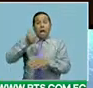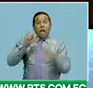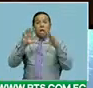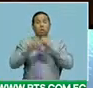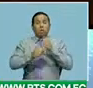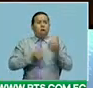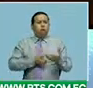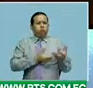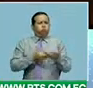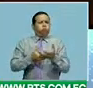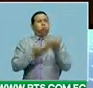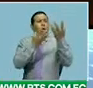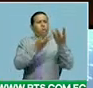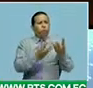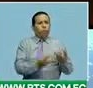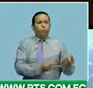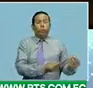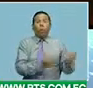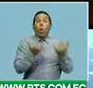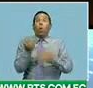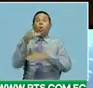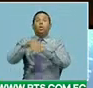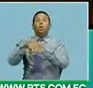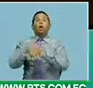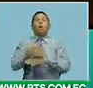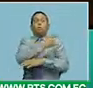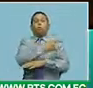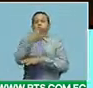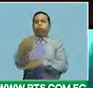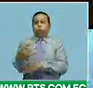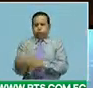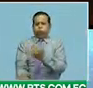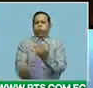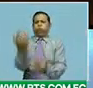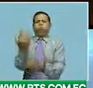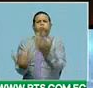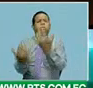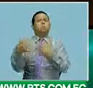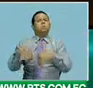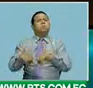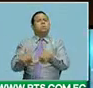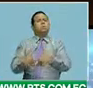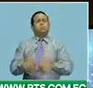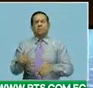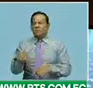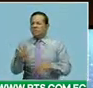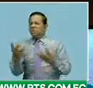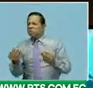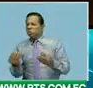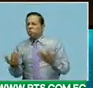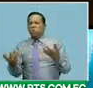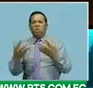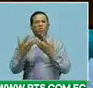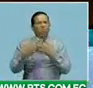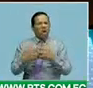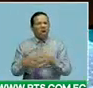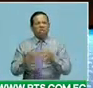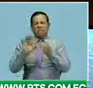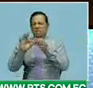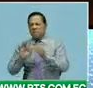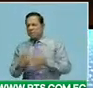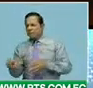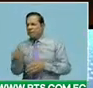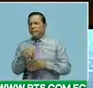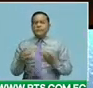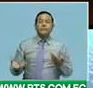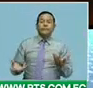madrugada. Esto fue ya en la tarde del día de hoy que se contaminó, donde están las bobinas, está la materia prima, aquí no hay búnker ni nada, pura materia prima.